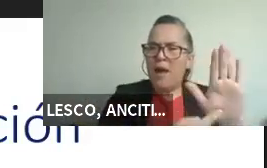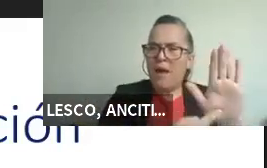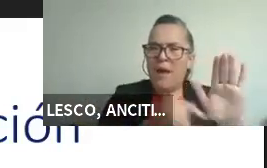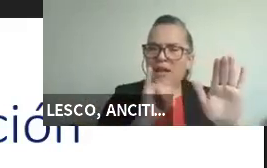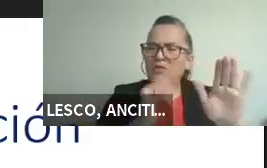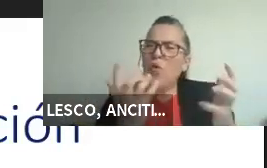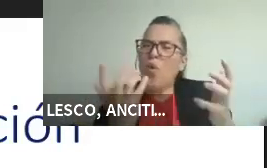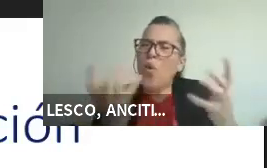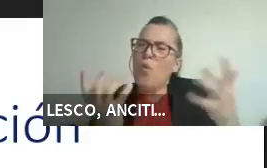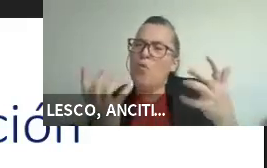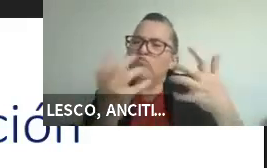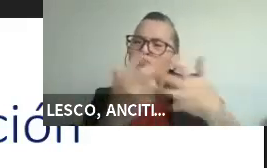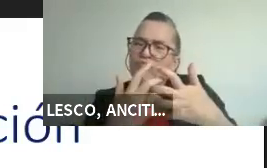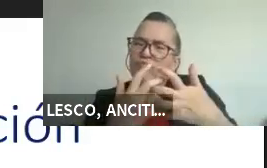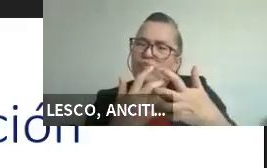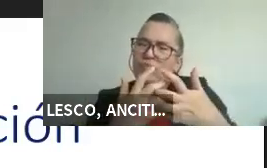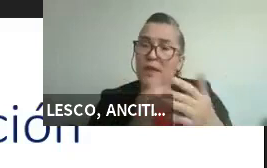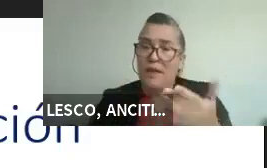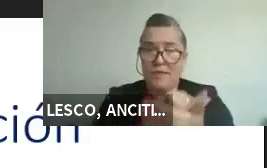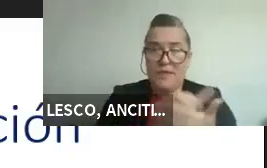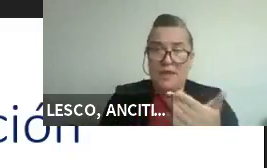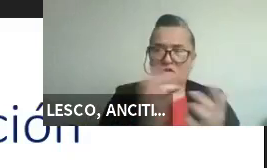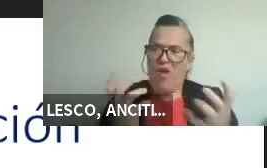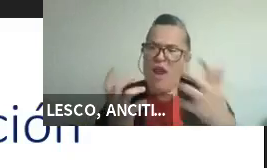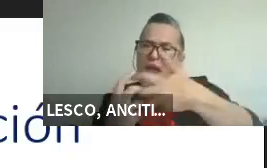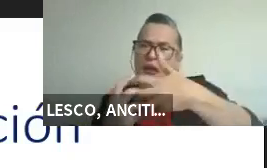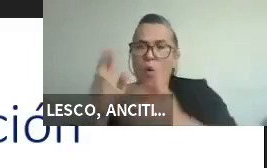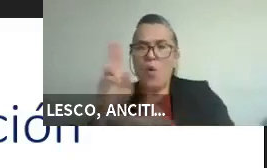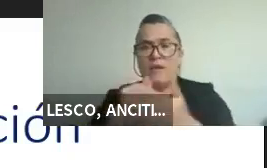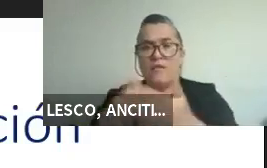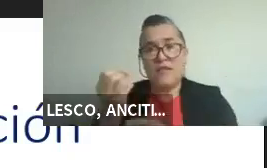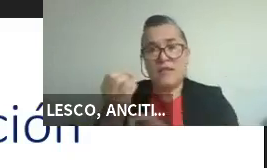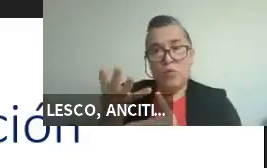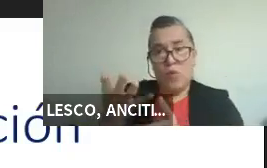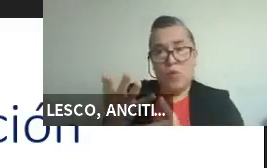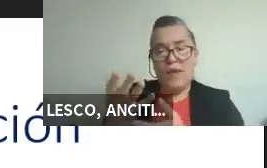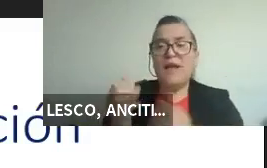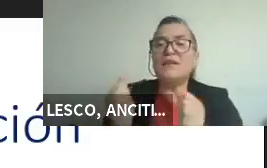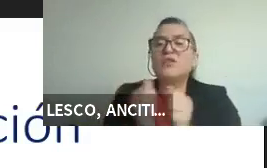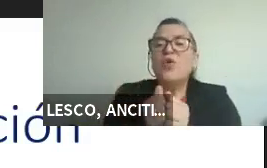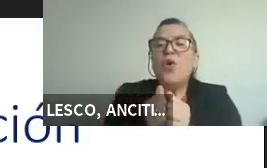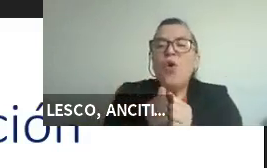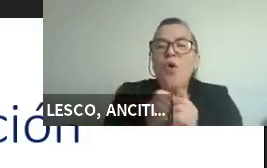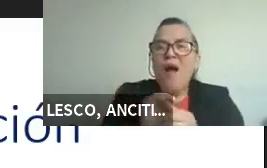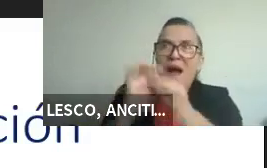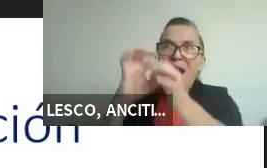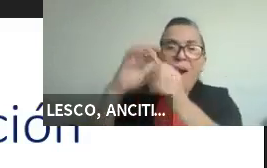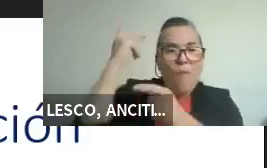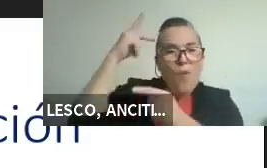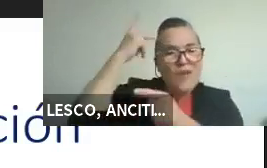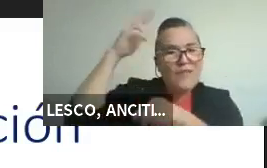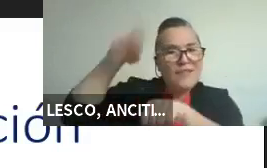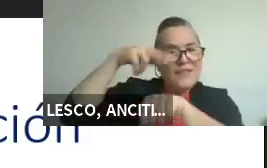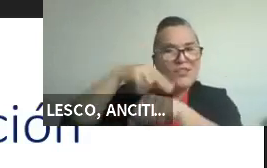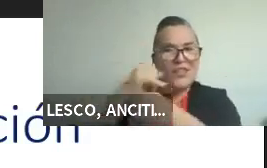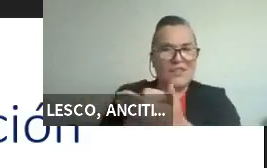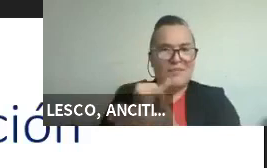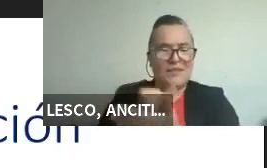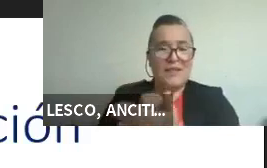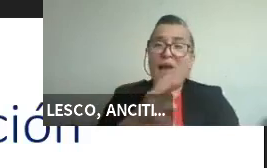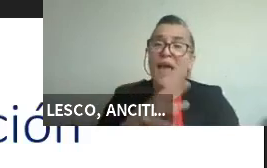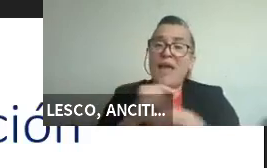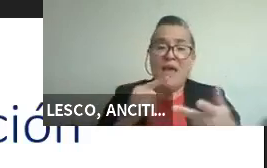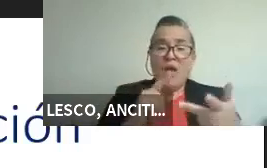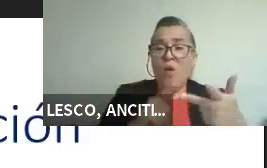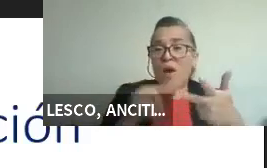investigación en las universidades principalmente las universidades públicas con las políticas nacionales de investigación y con la situación de